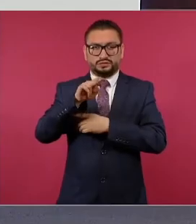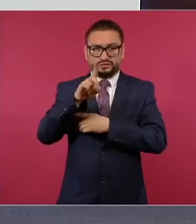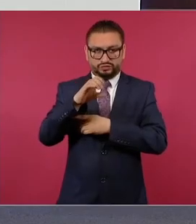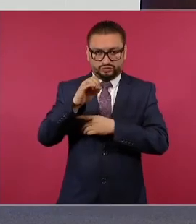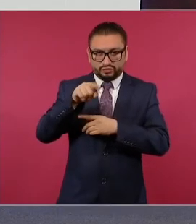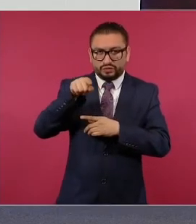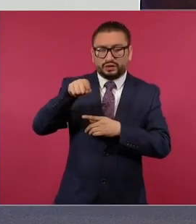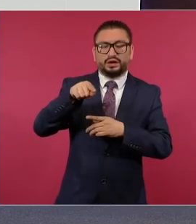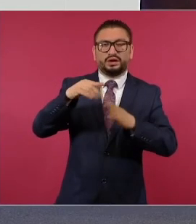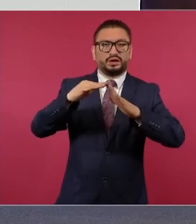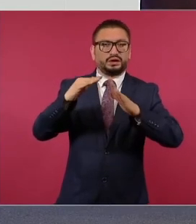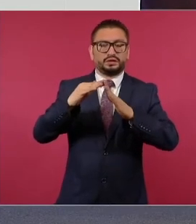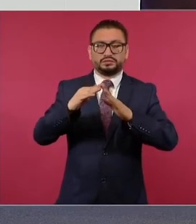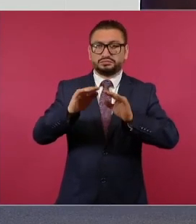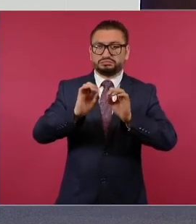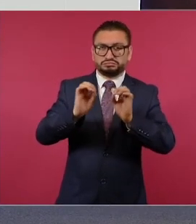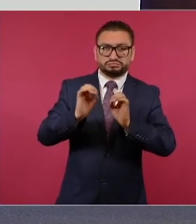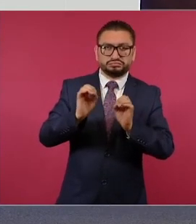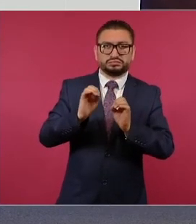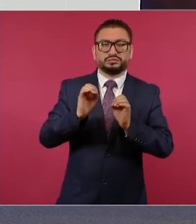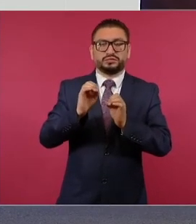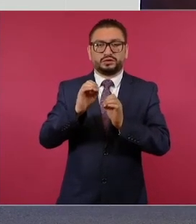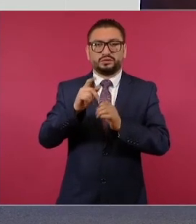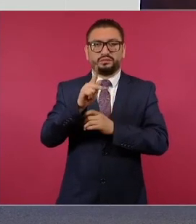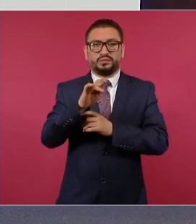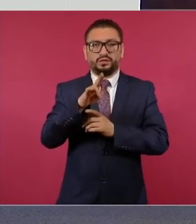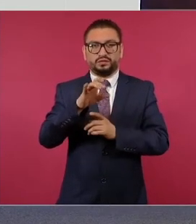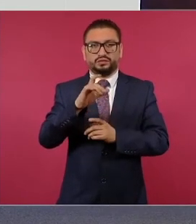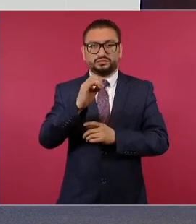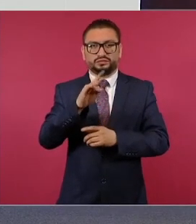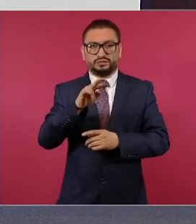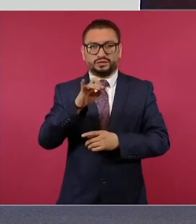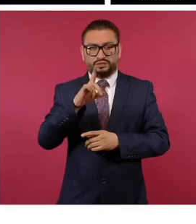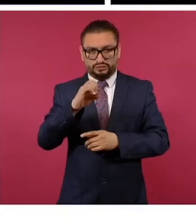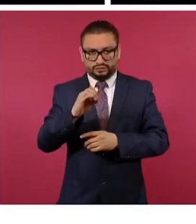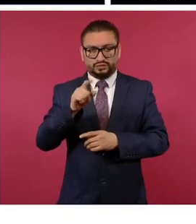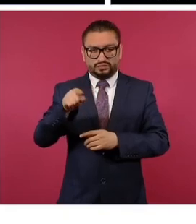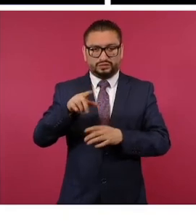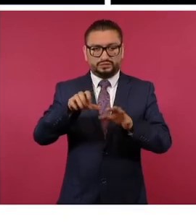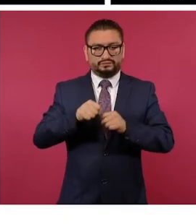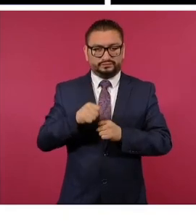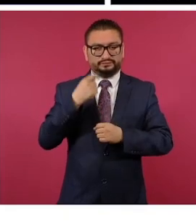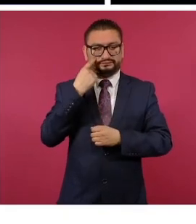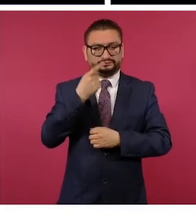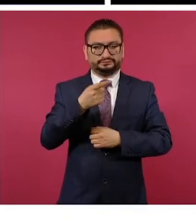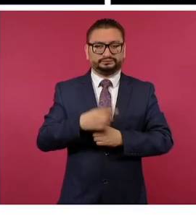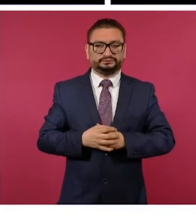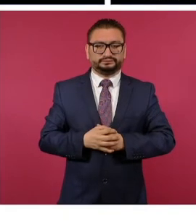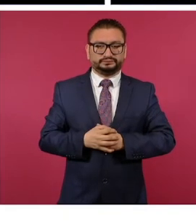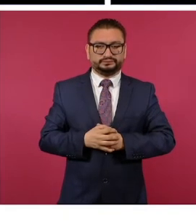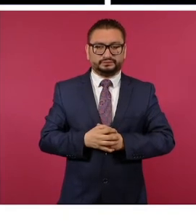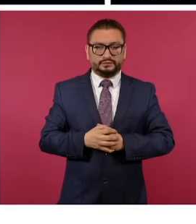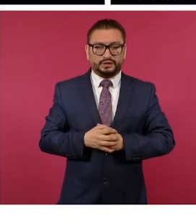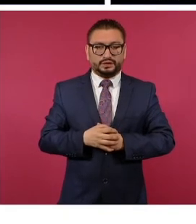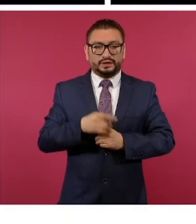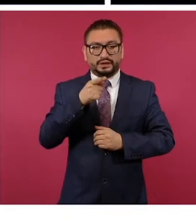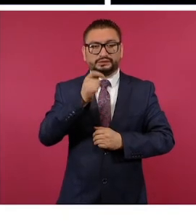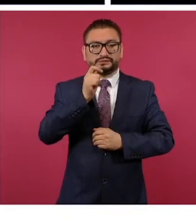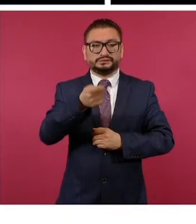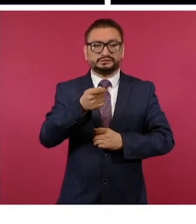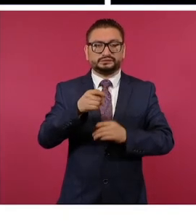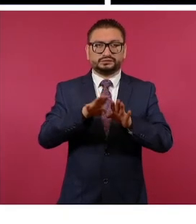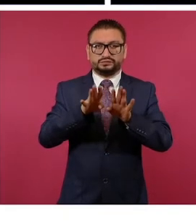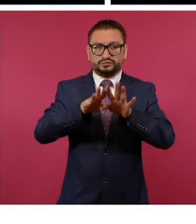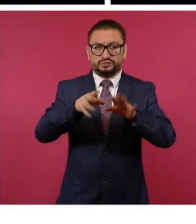el domicilio solamente se encontraba Paul Osvaldo, a quien privan de su libertad llevándoselo en un vehículo, además de que